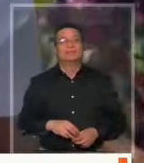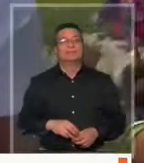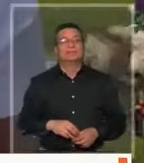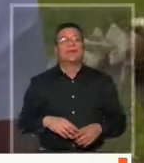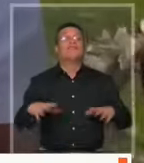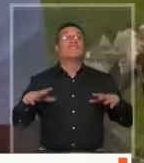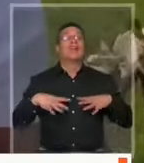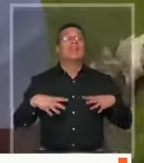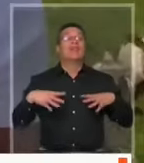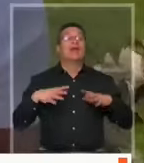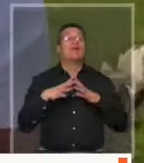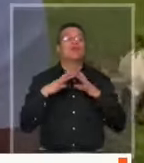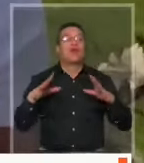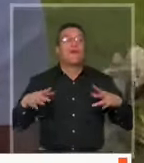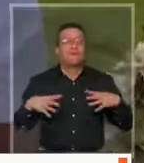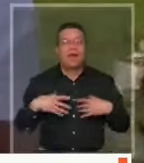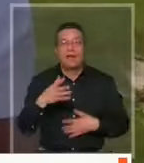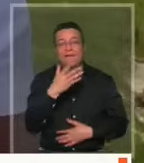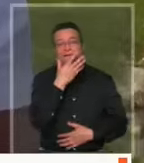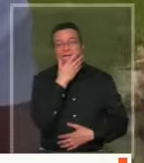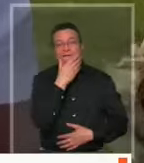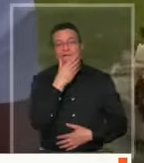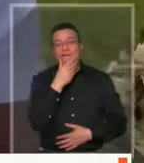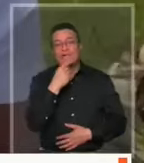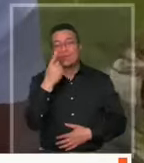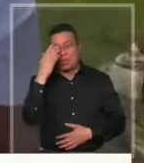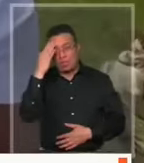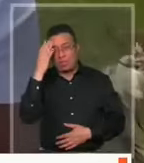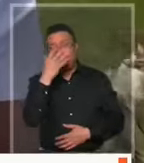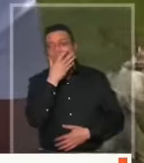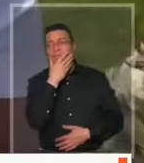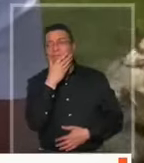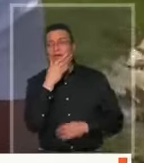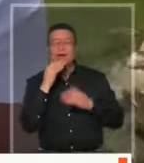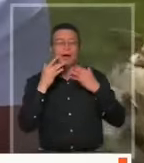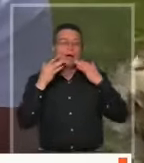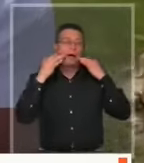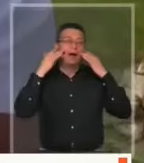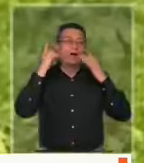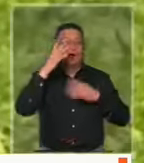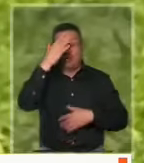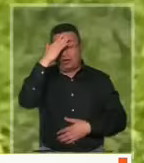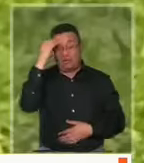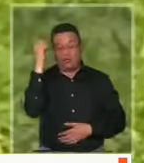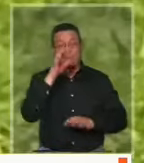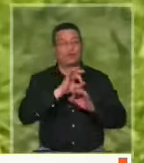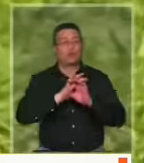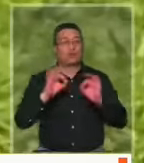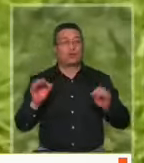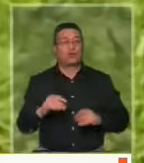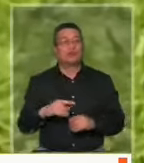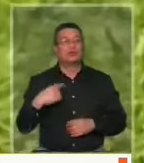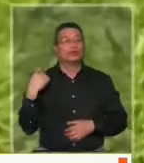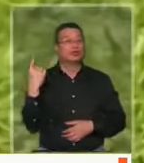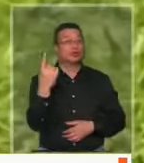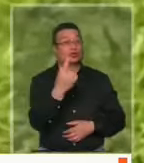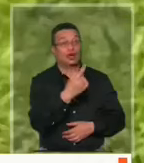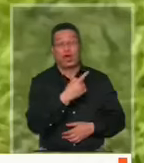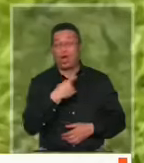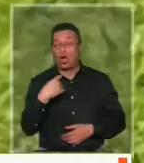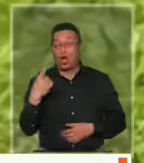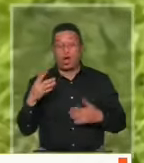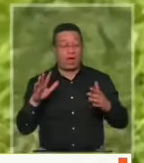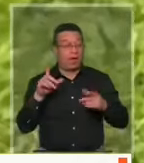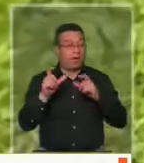Feliz, muy feliz, precioso. Creo que es un día lleno de emociones y que nunca voy a olvidar. El fervor de toda la